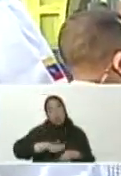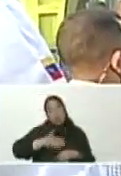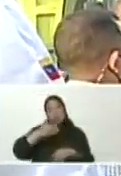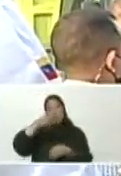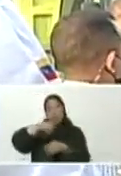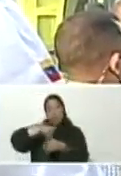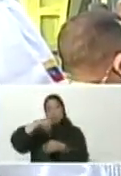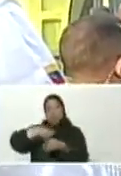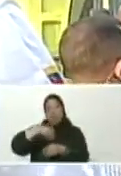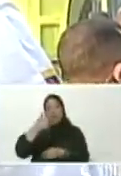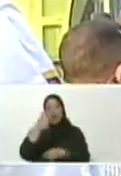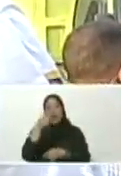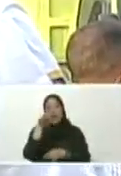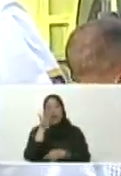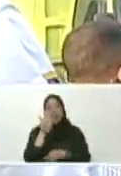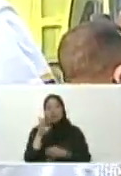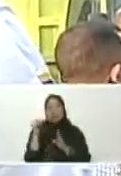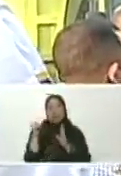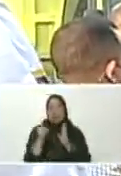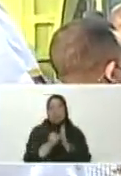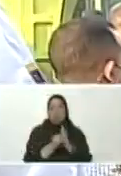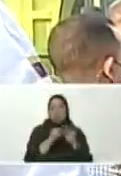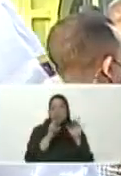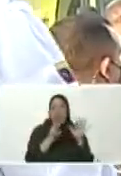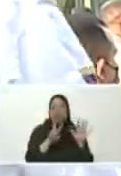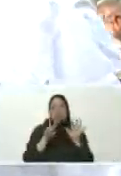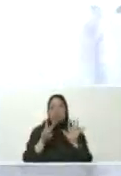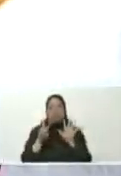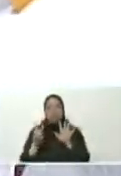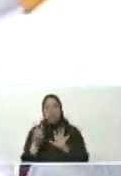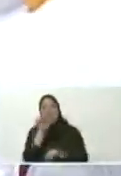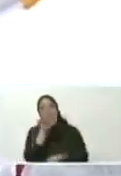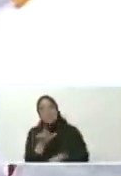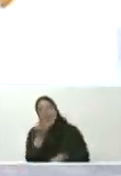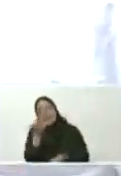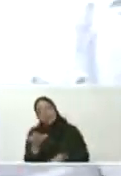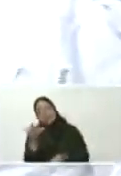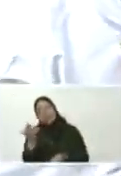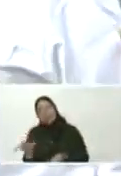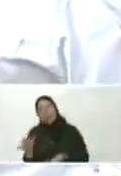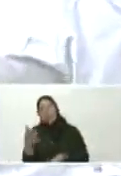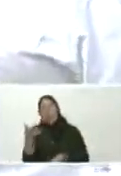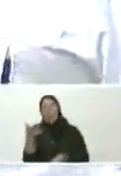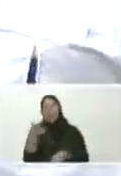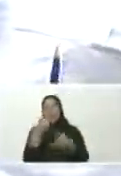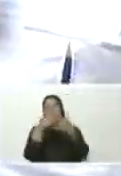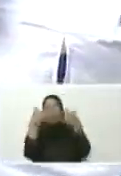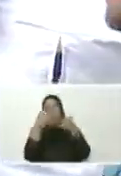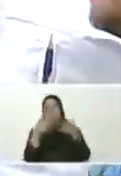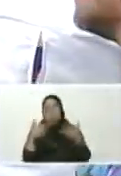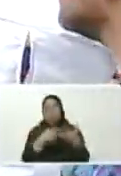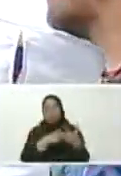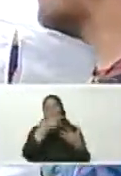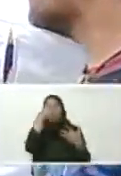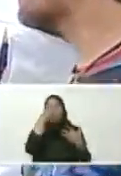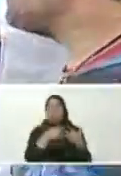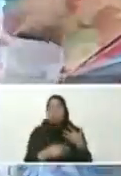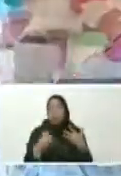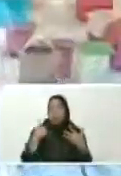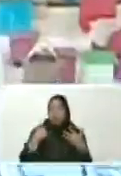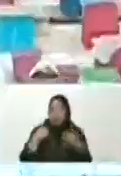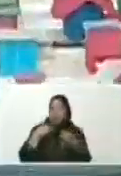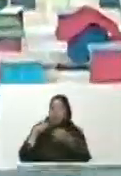personas. ¿Y tienen su cartografía social bien organizada? Sí, señor presidente. ¿O más o menos? No, está bien organizada, está bien y se organizada. La explico.